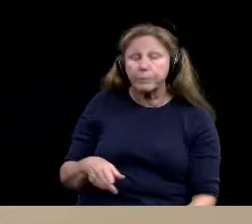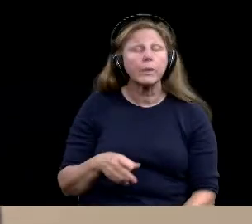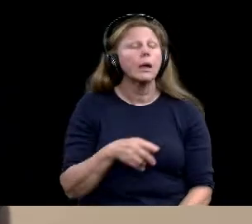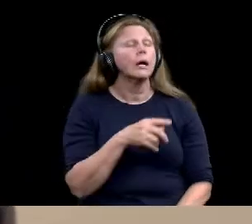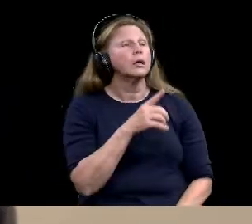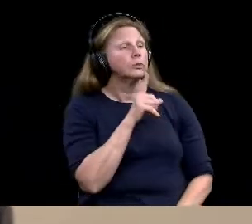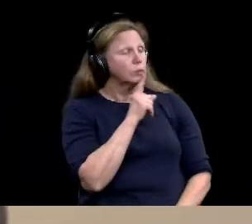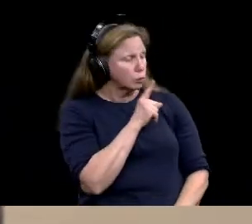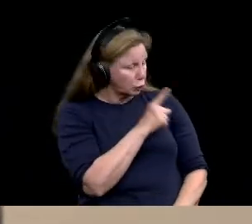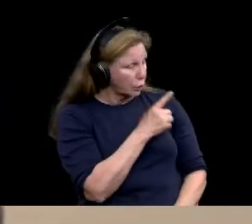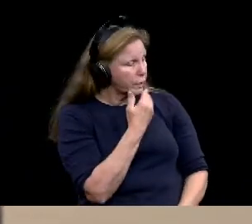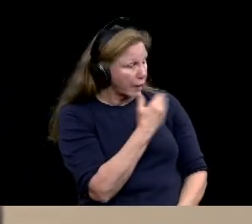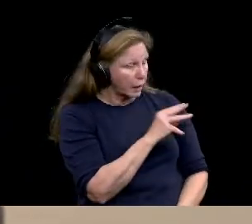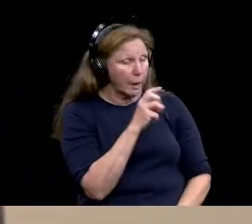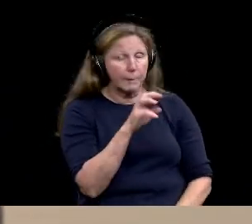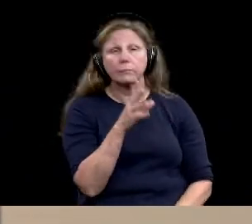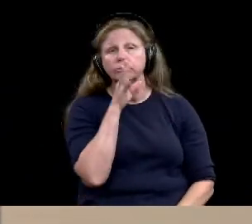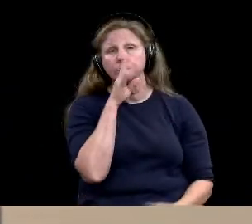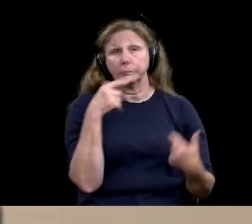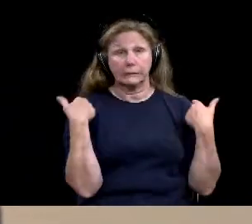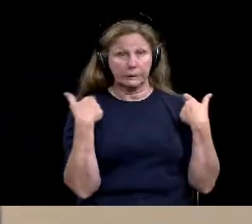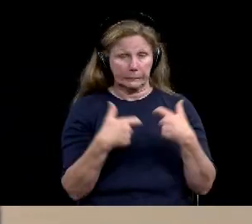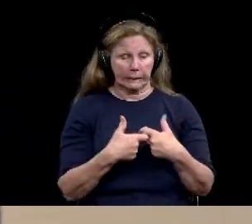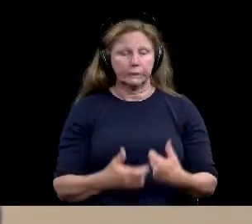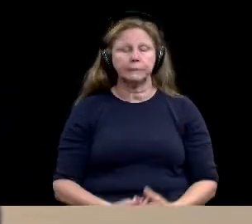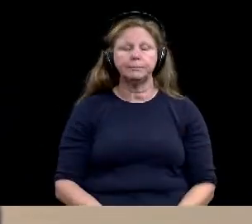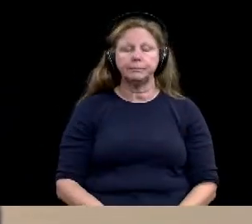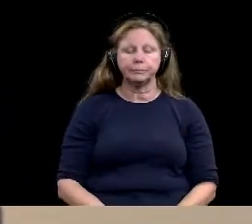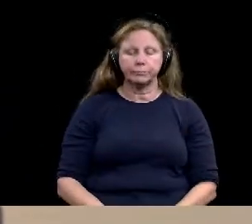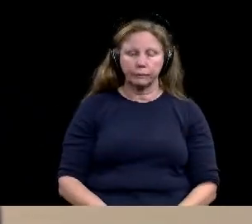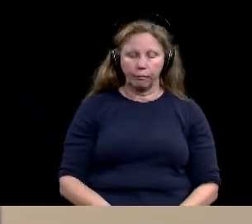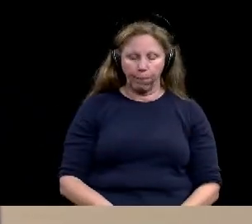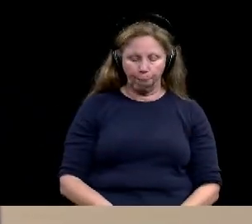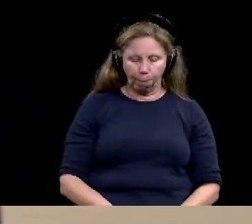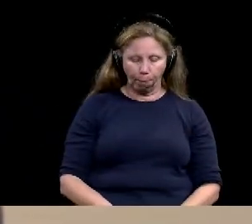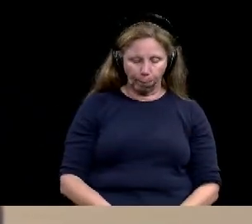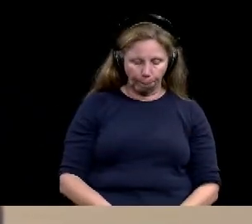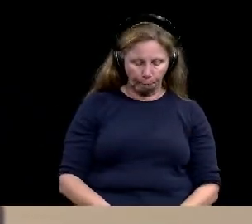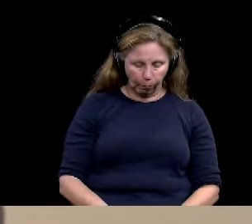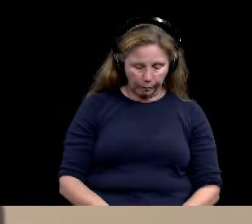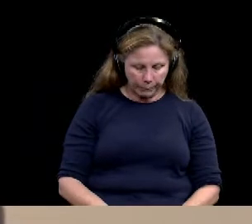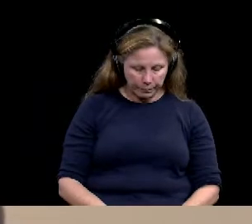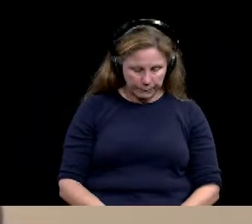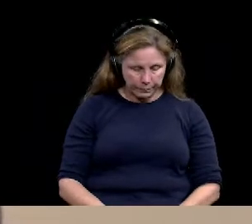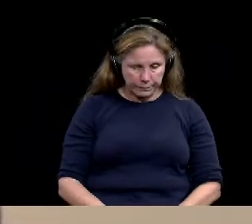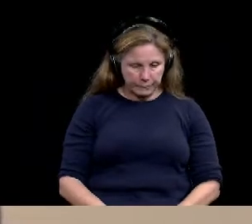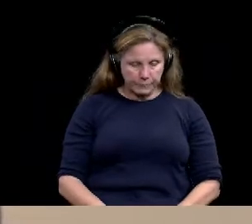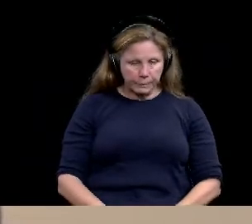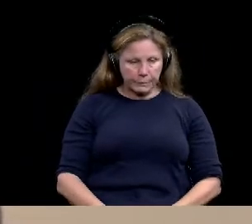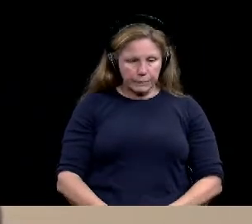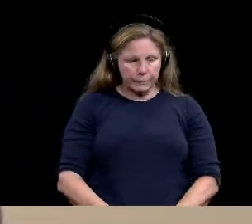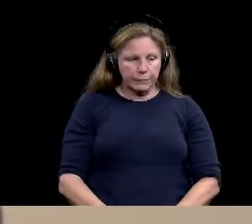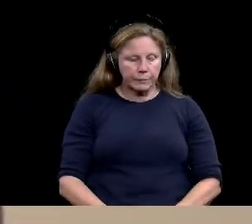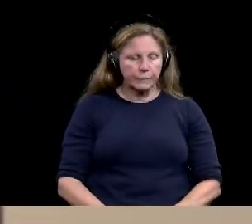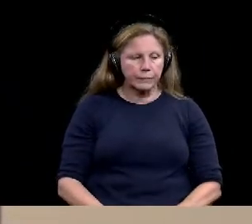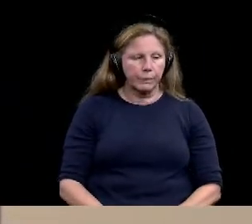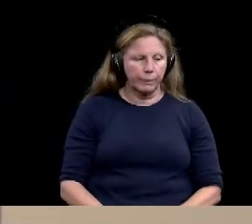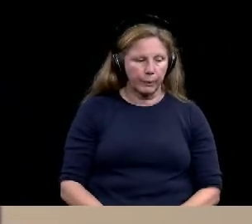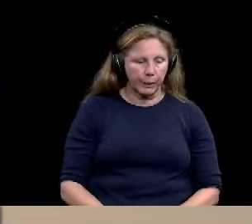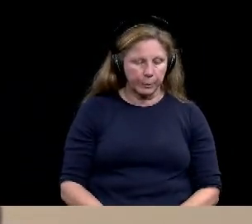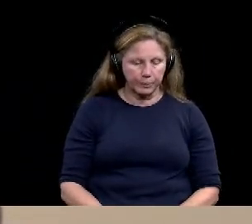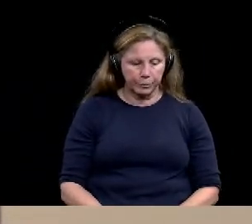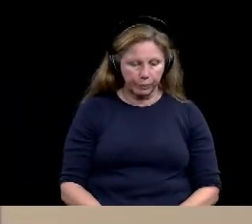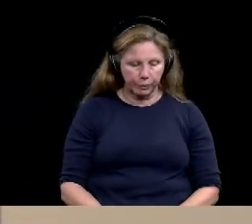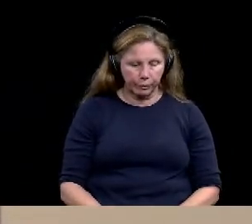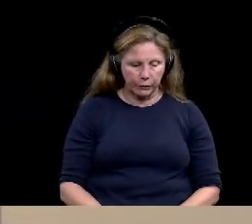de prensa, un traductor está grabando una traducción en español en vivo durante esta conferencia de prensa. Esa